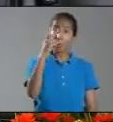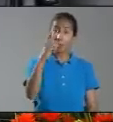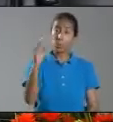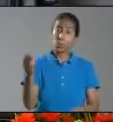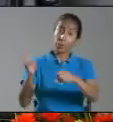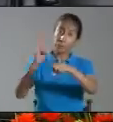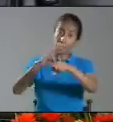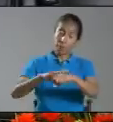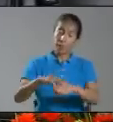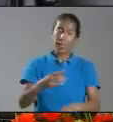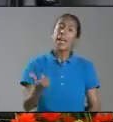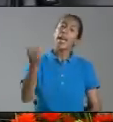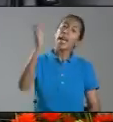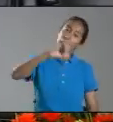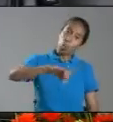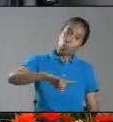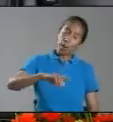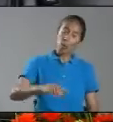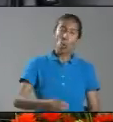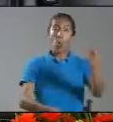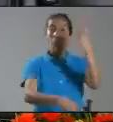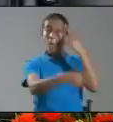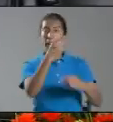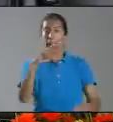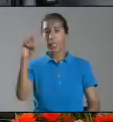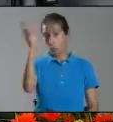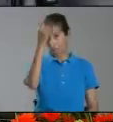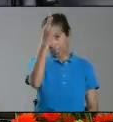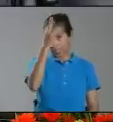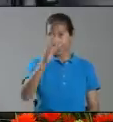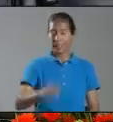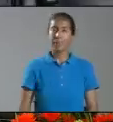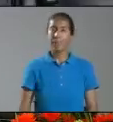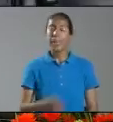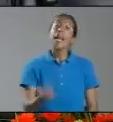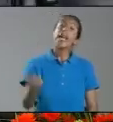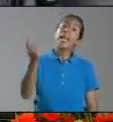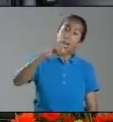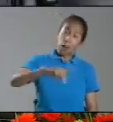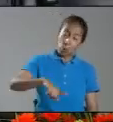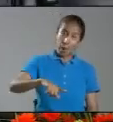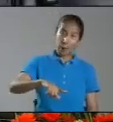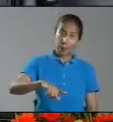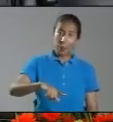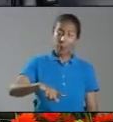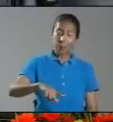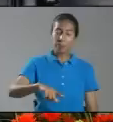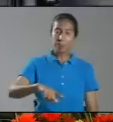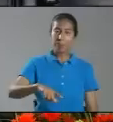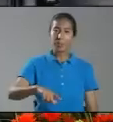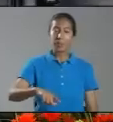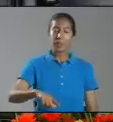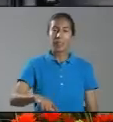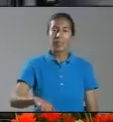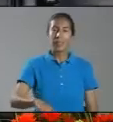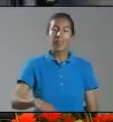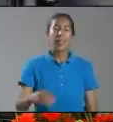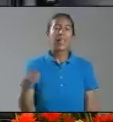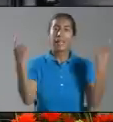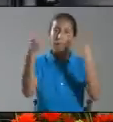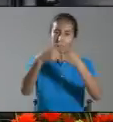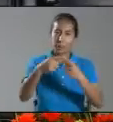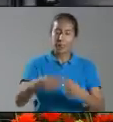luego tiene que venir los reyes. Y luego, que es la apostasía. Y luego tiene que